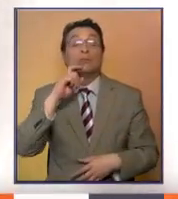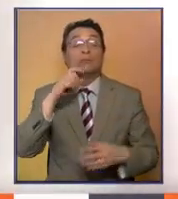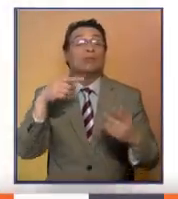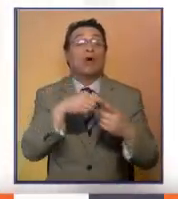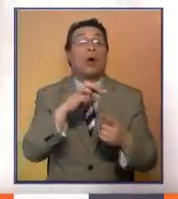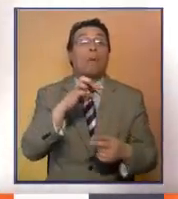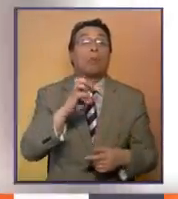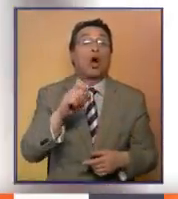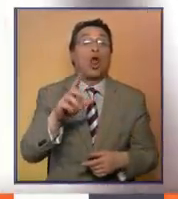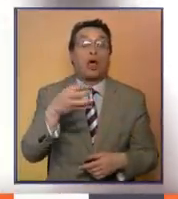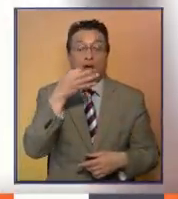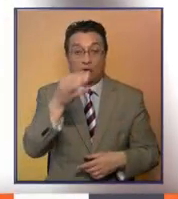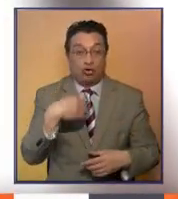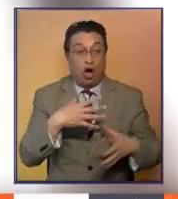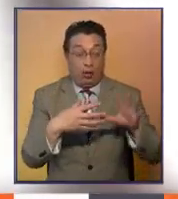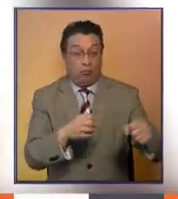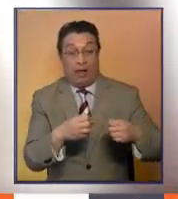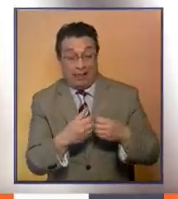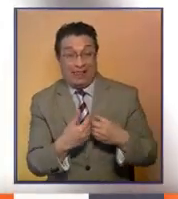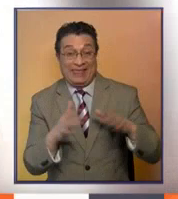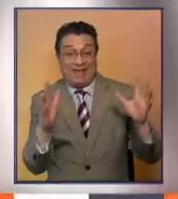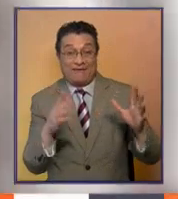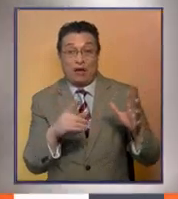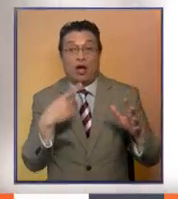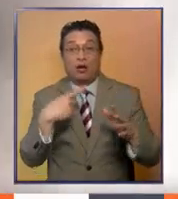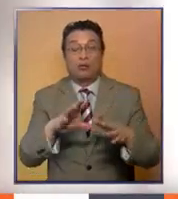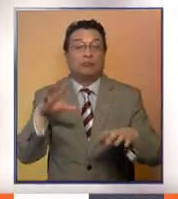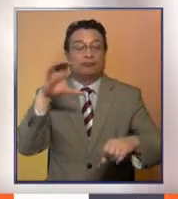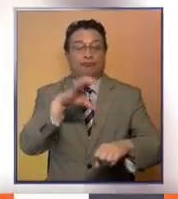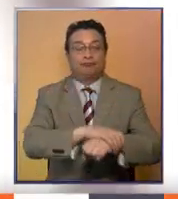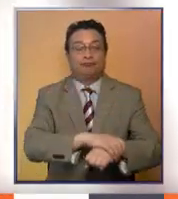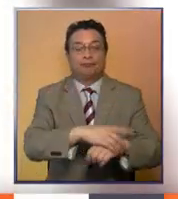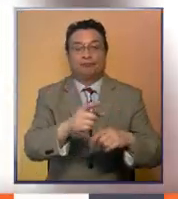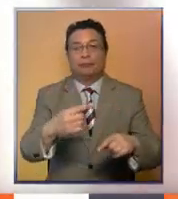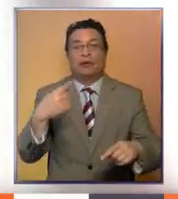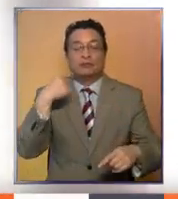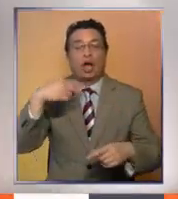hermano yo les libre y sport luchando la seguridad